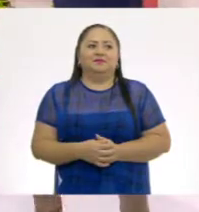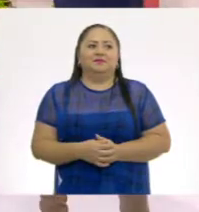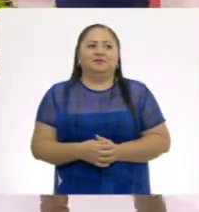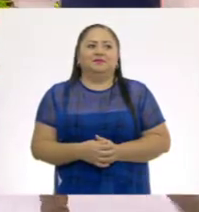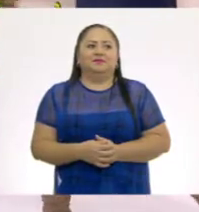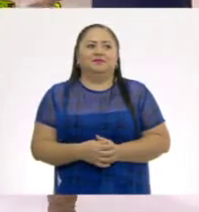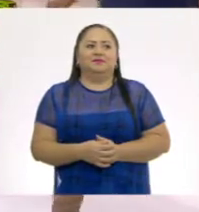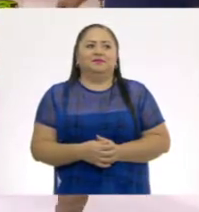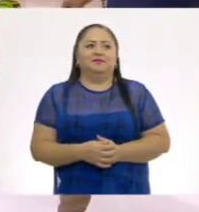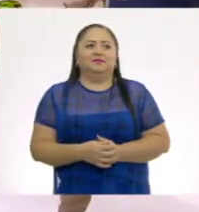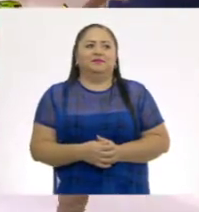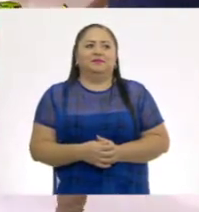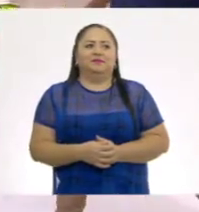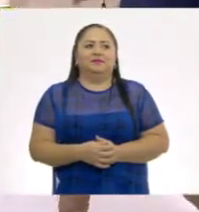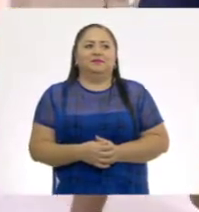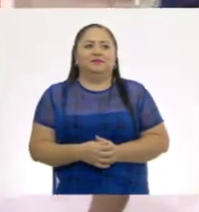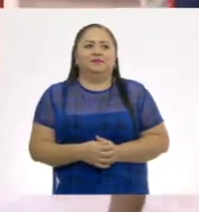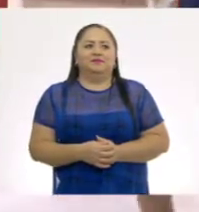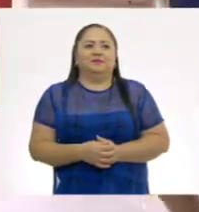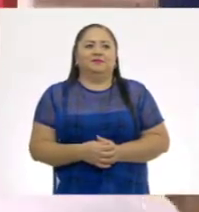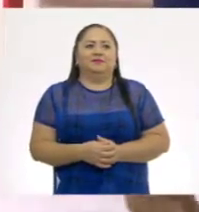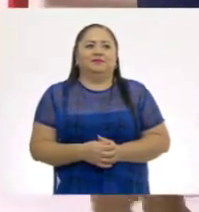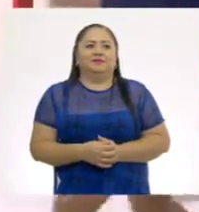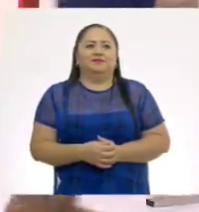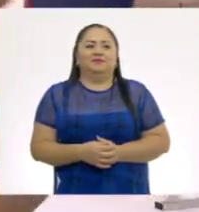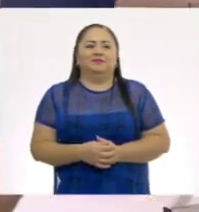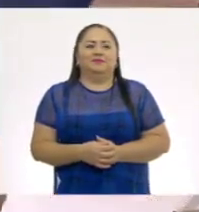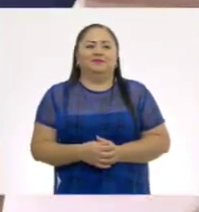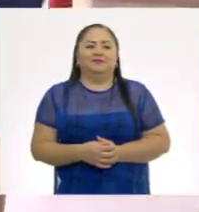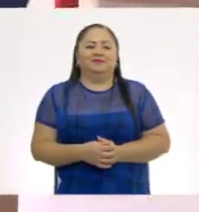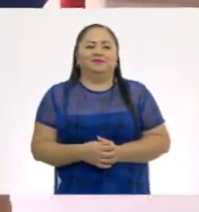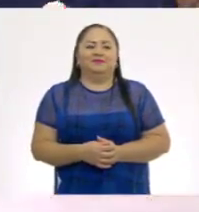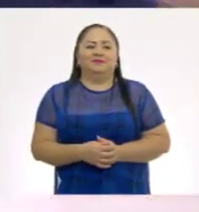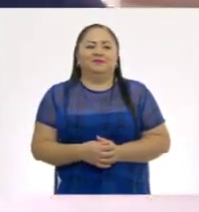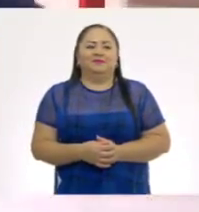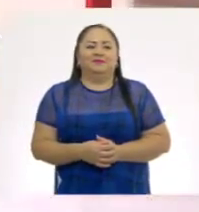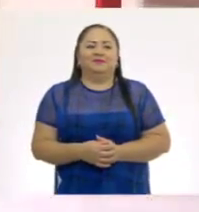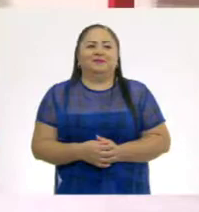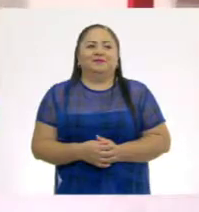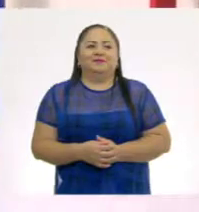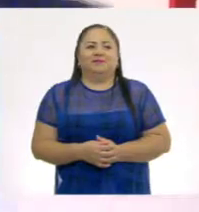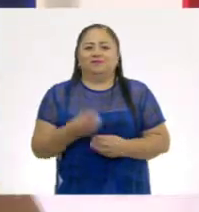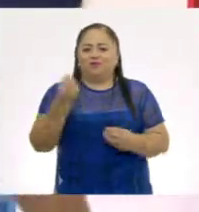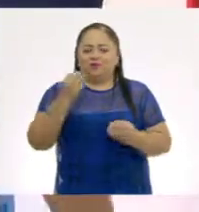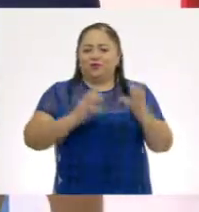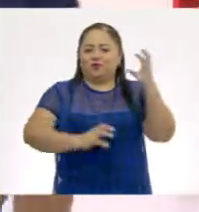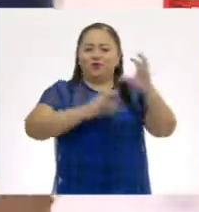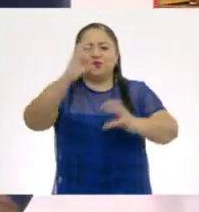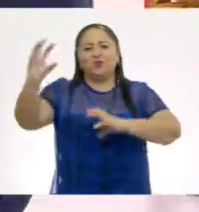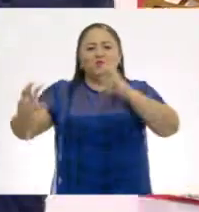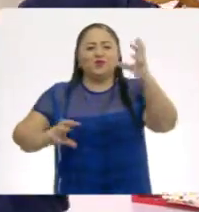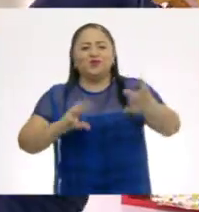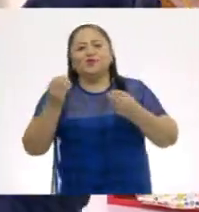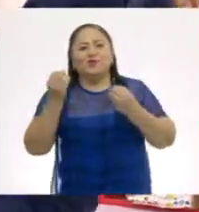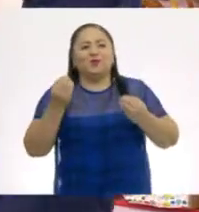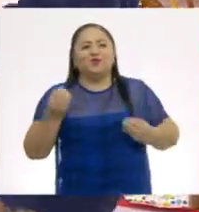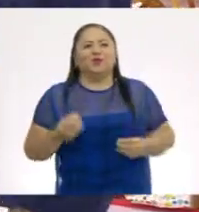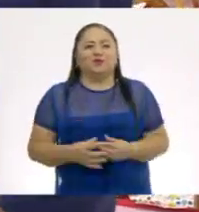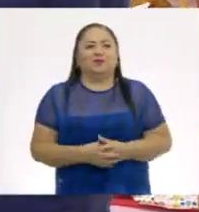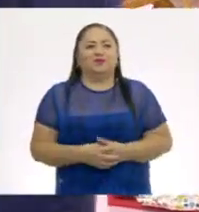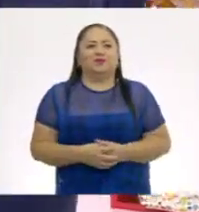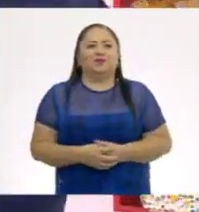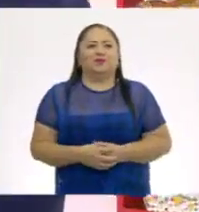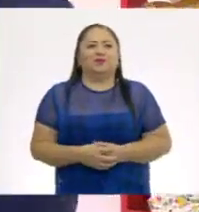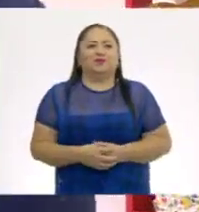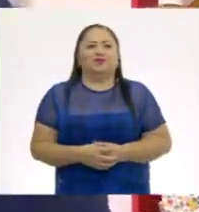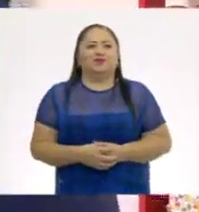Ay, salieron muy poquitas. Sí. ¡Wow! Ahí tienes muchas posibilidades. Muy bien.